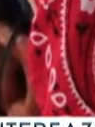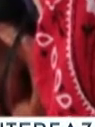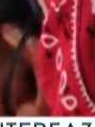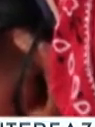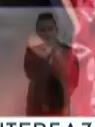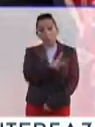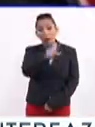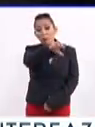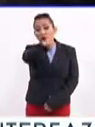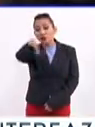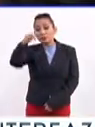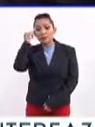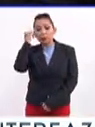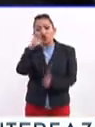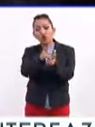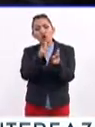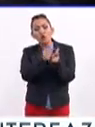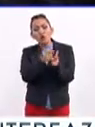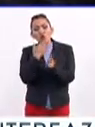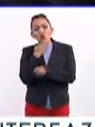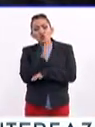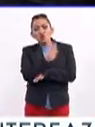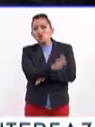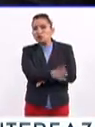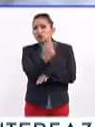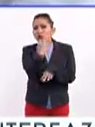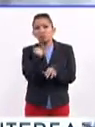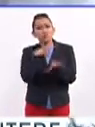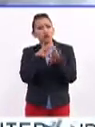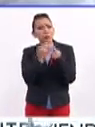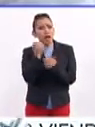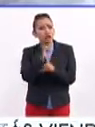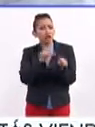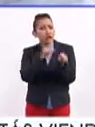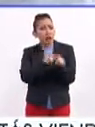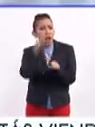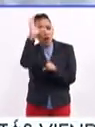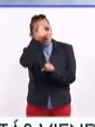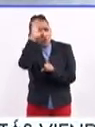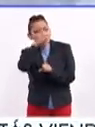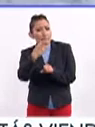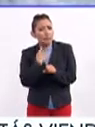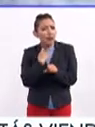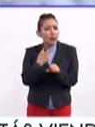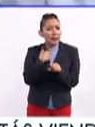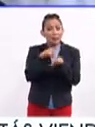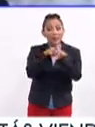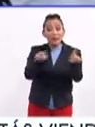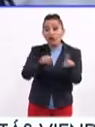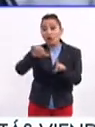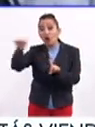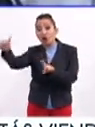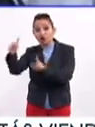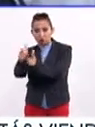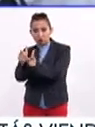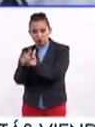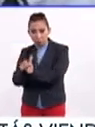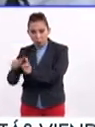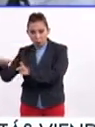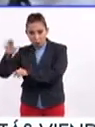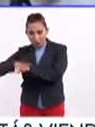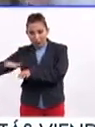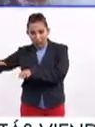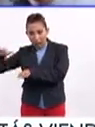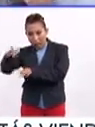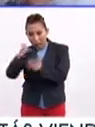Los pueblos indígenas son grupos que han conservado prácticas sociales, culturales, económicas y políticas diferentes a las de los grupos dominantes con los